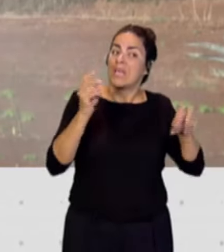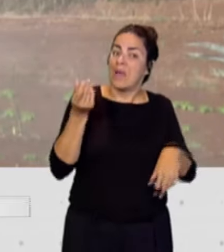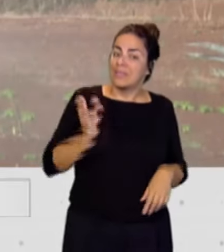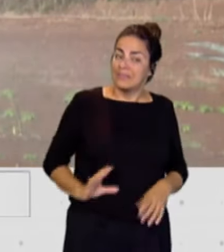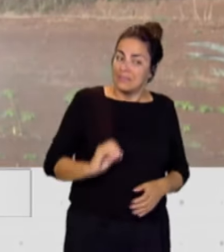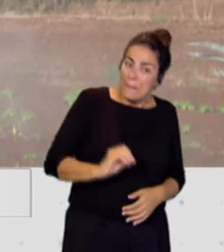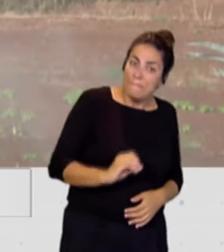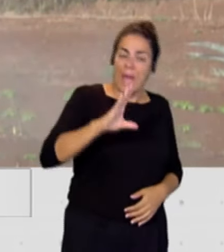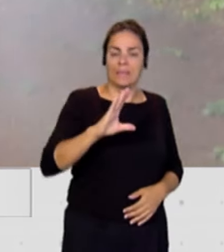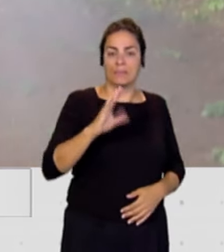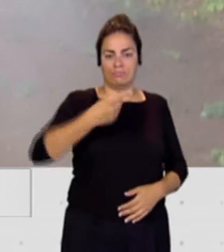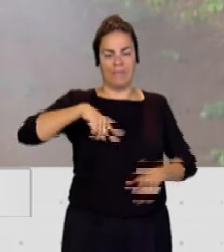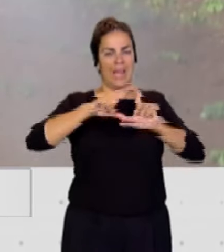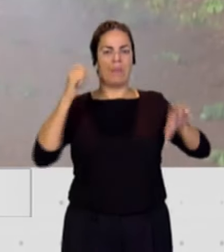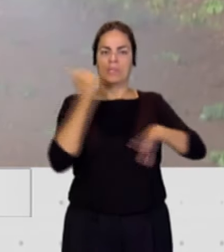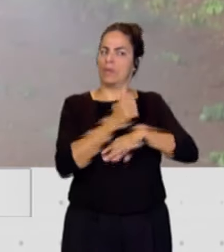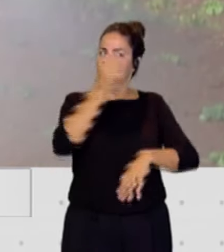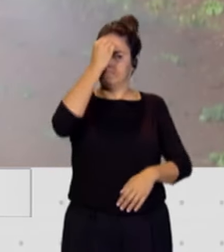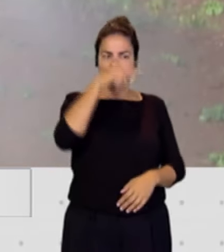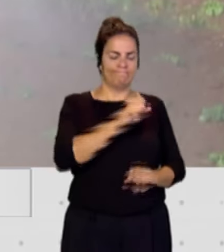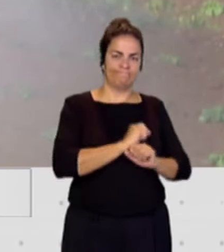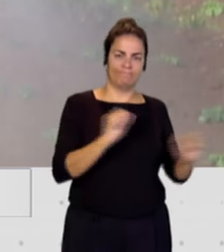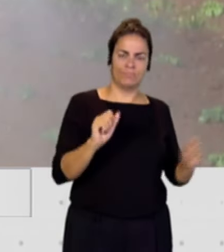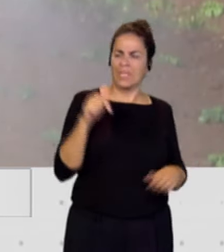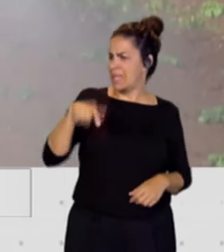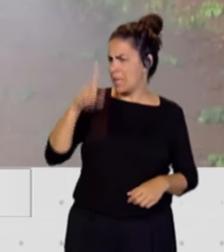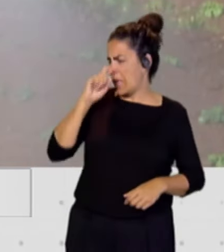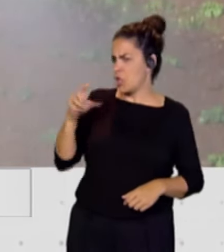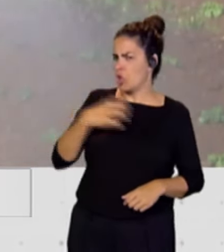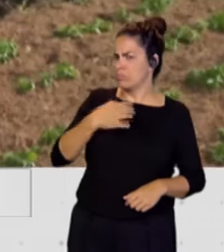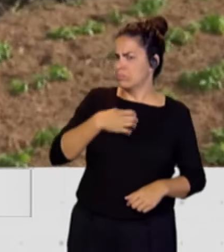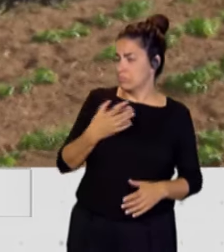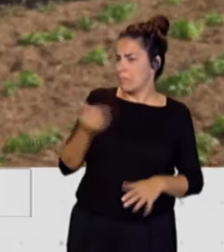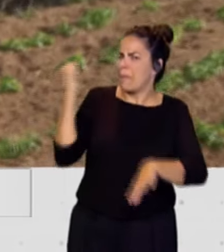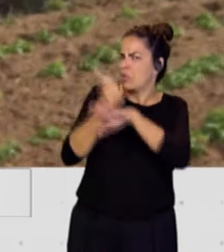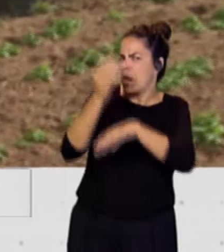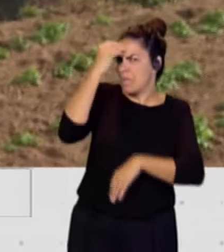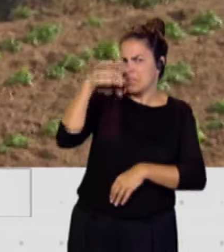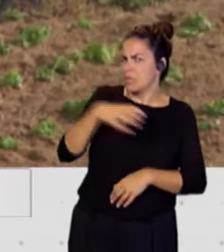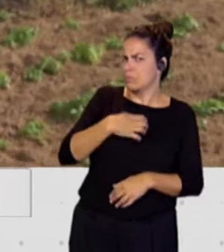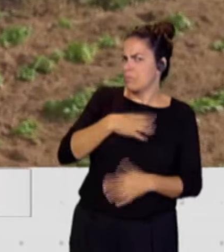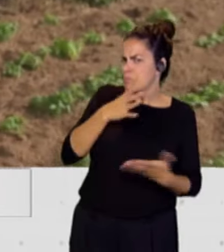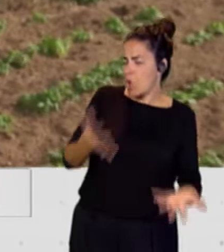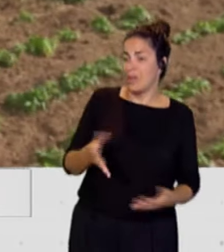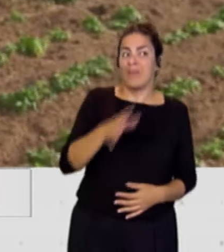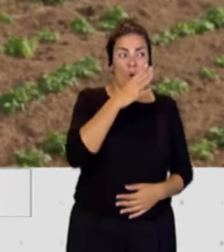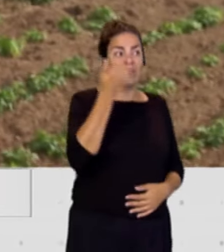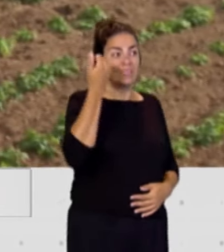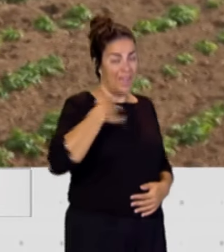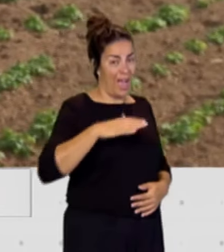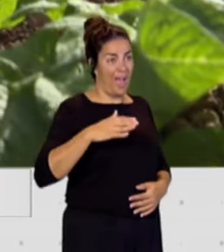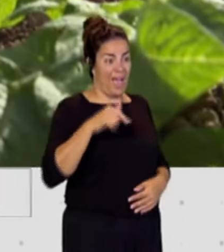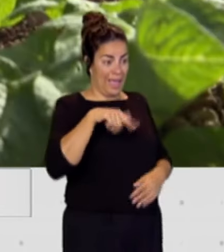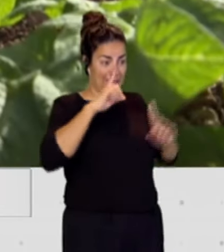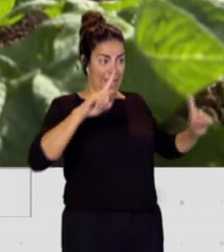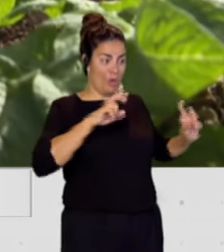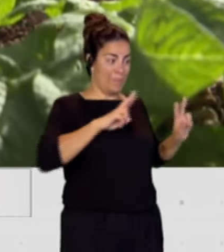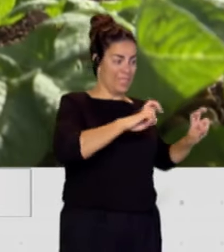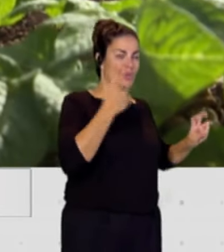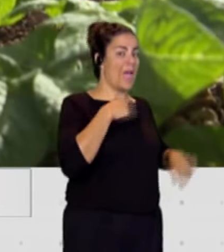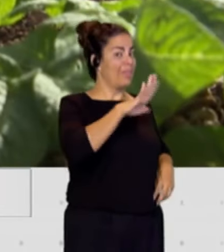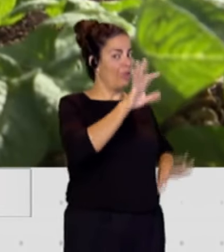luego la patronal no lo contempla y este año Por qué no es posible según la patronal porque ya de por sí hemos tenido una subida del 5% a principio de este año